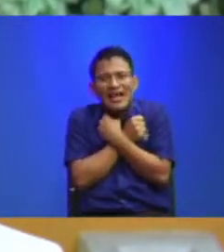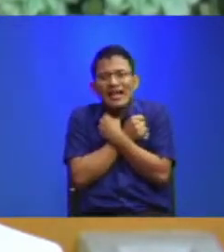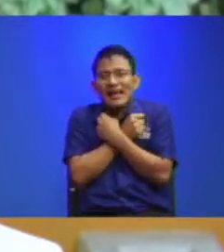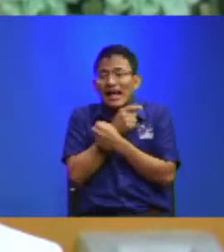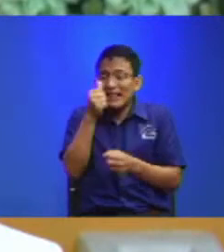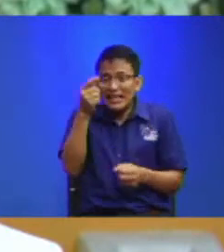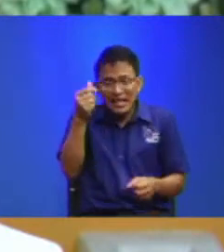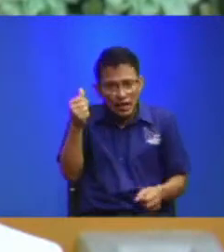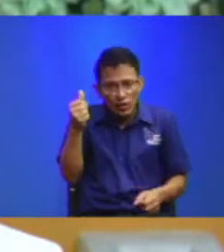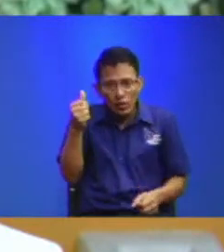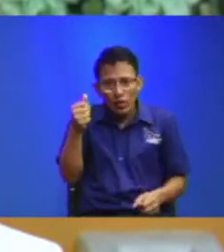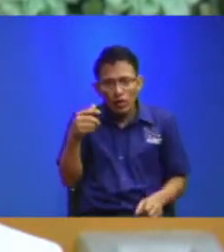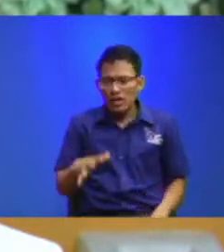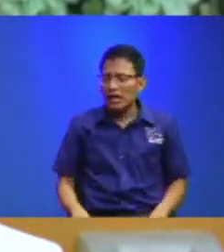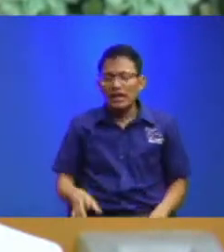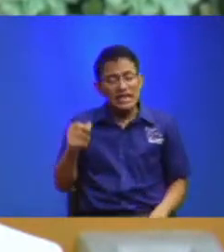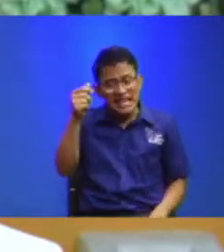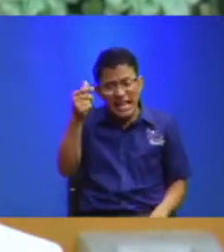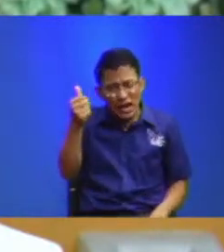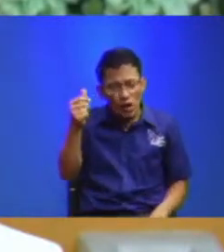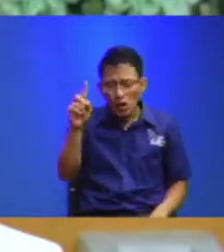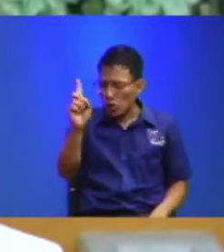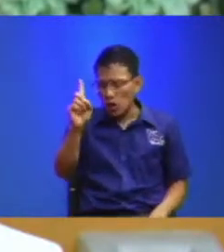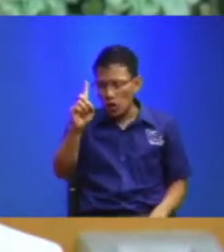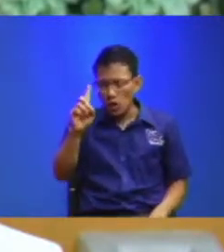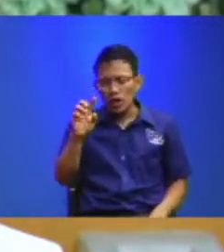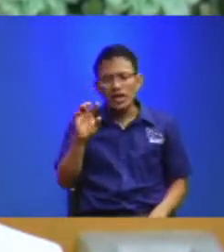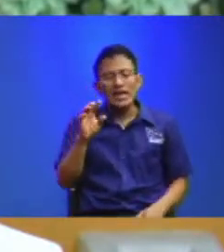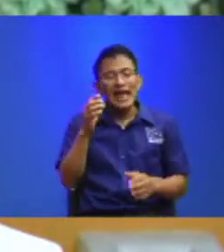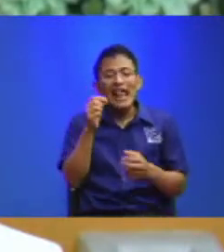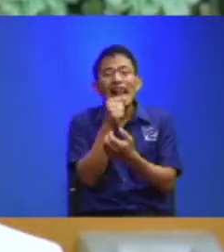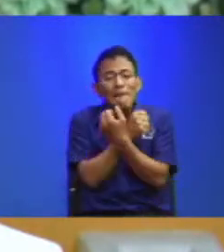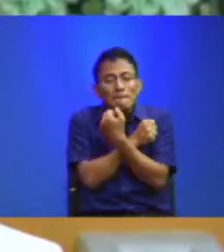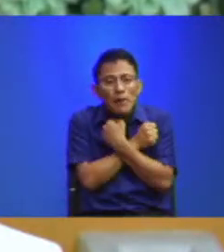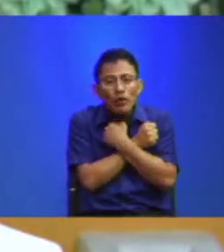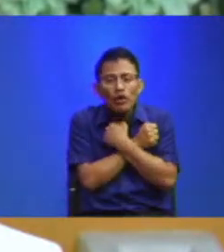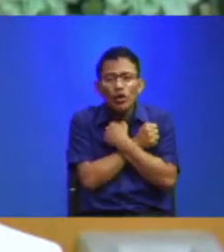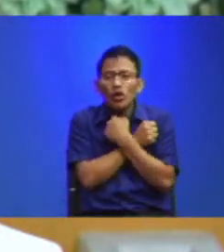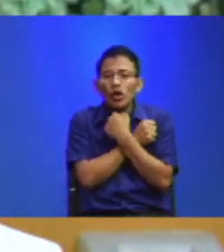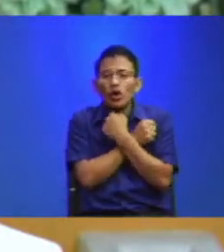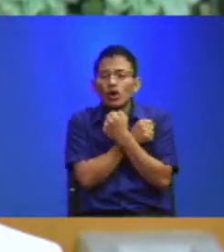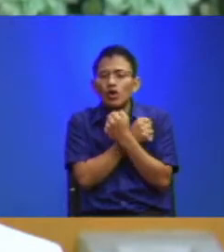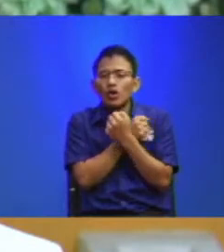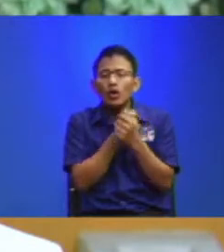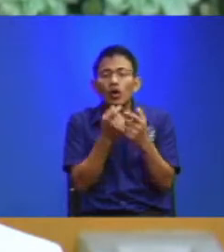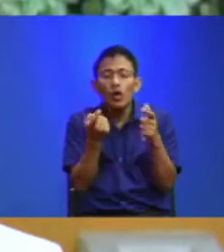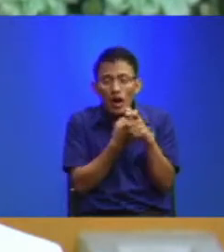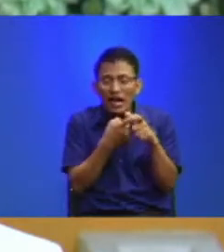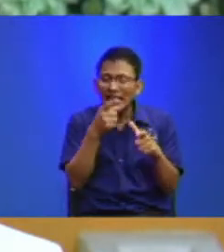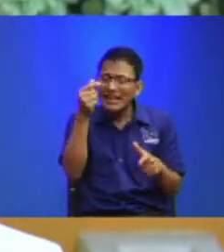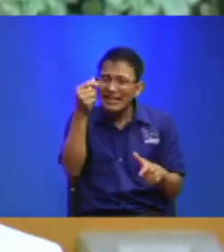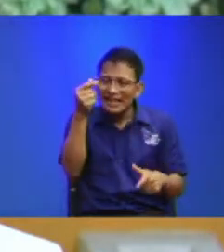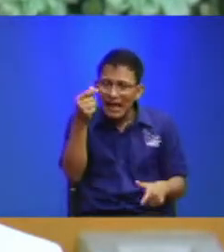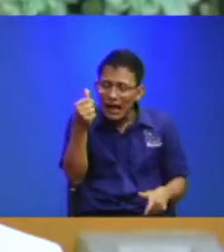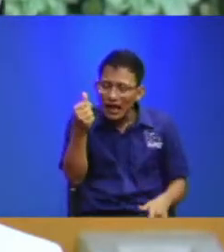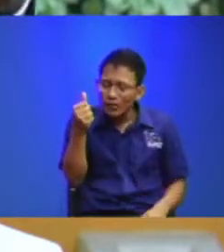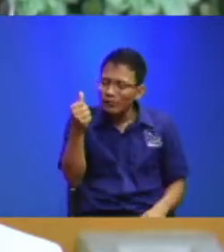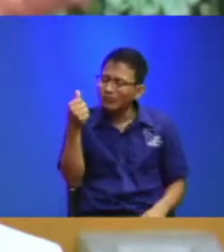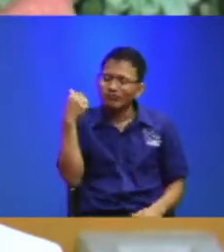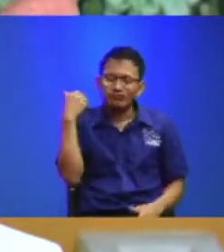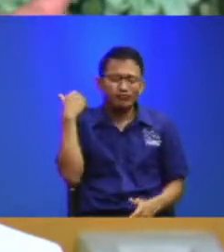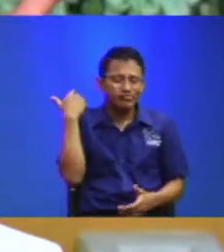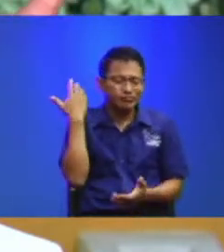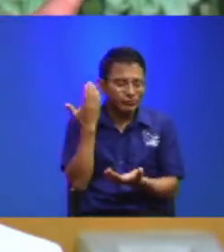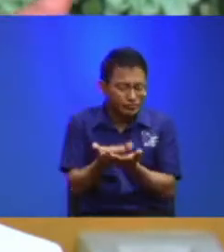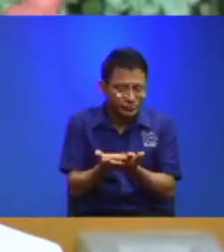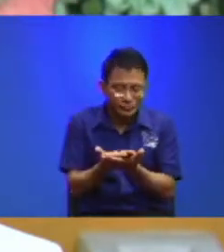el dinero en sí, sino el amor al dinero a raíz de todos los males. El cual, codiciándolos muchos, se extraviaron y se causaron